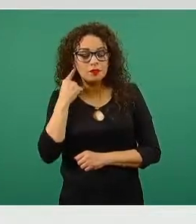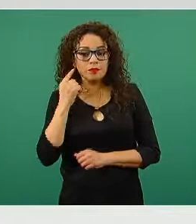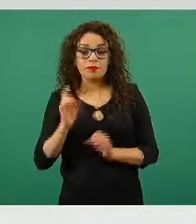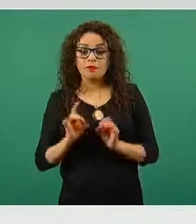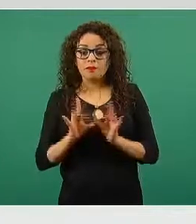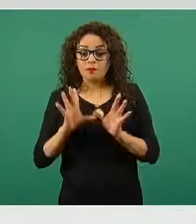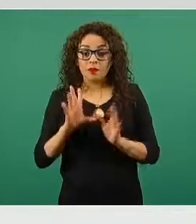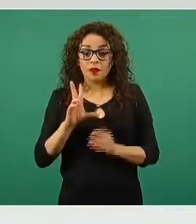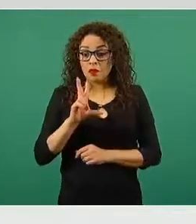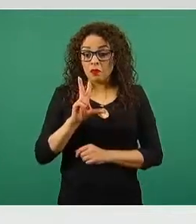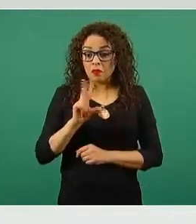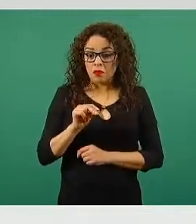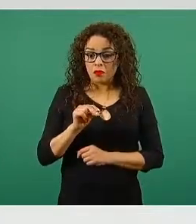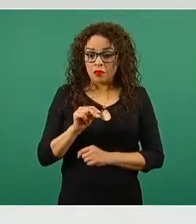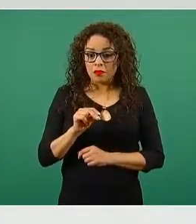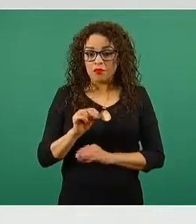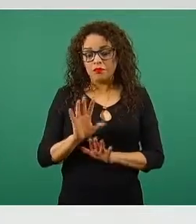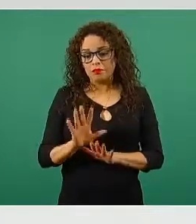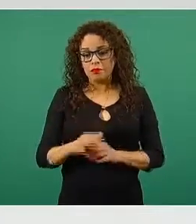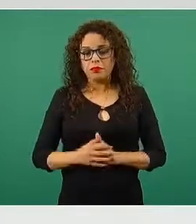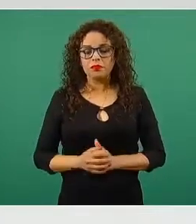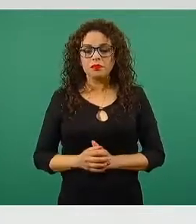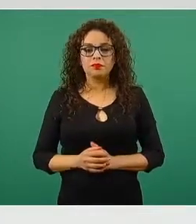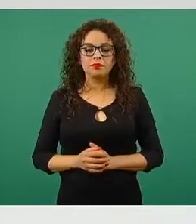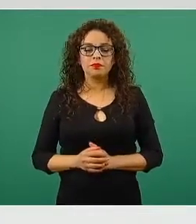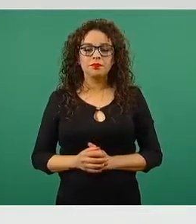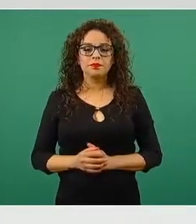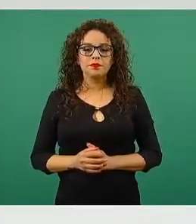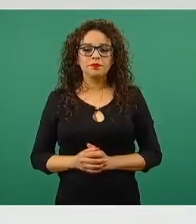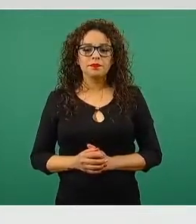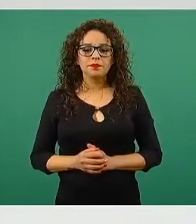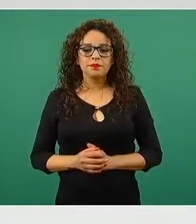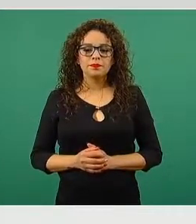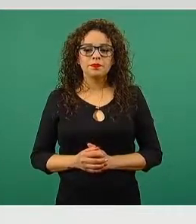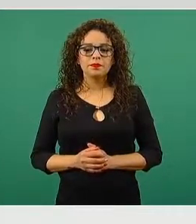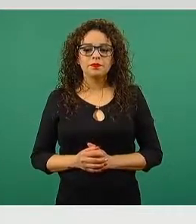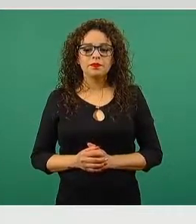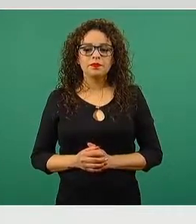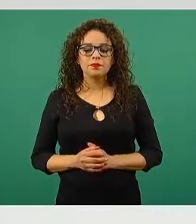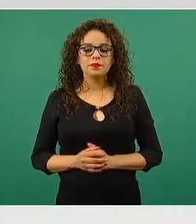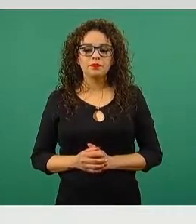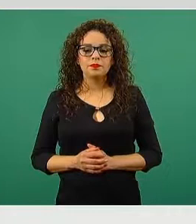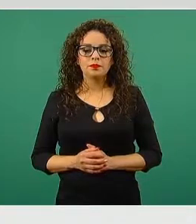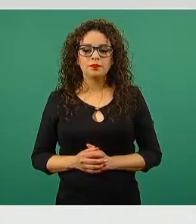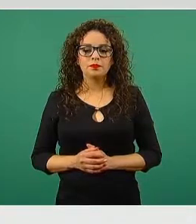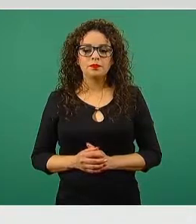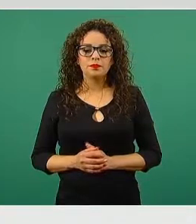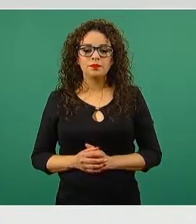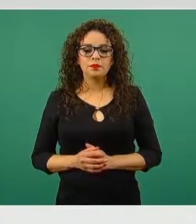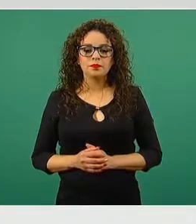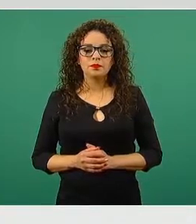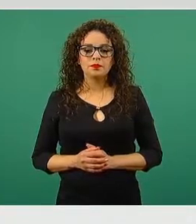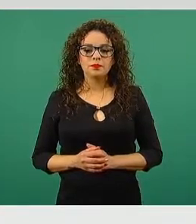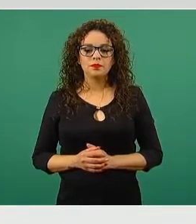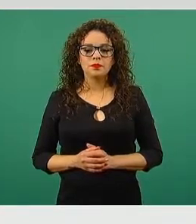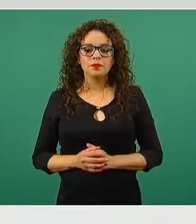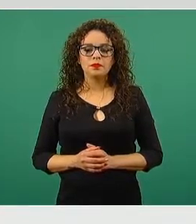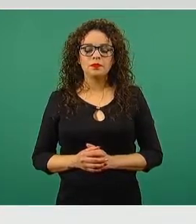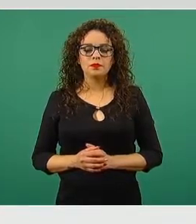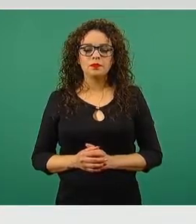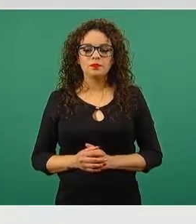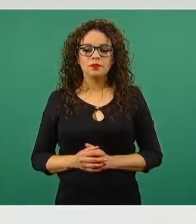posteriormente dar respuesta. A ver si me escucha, doctor. Bueno, le preguntaba yo, ya que